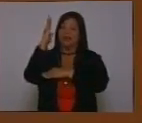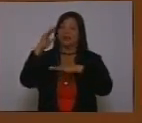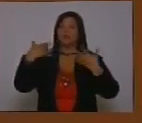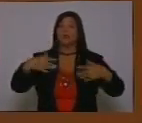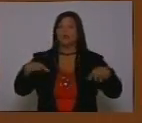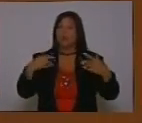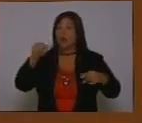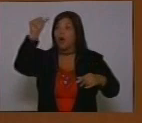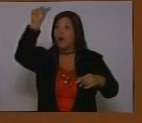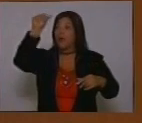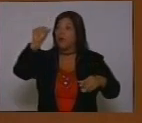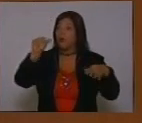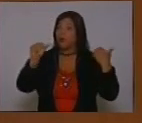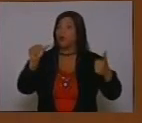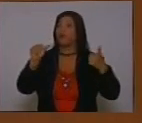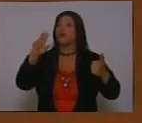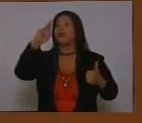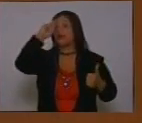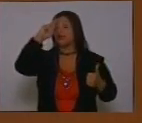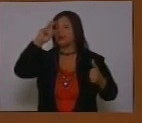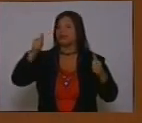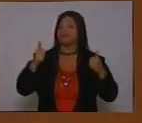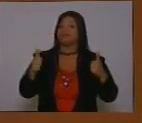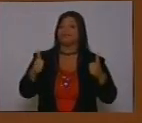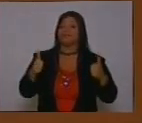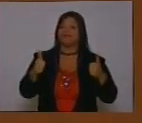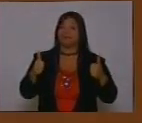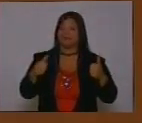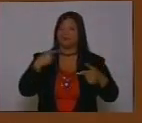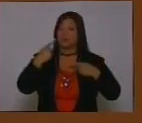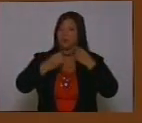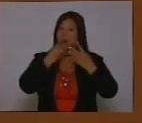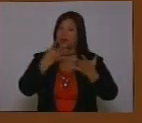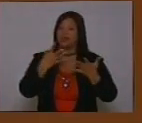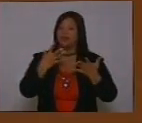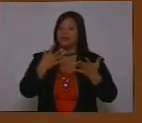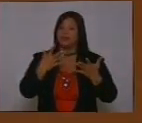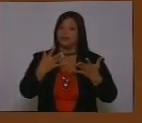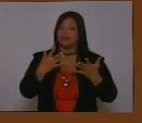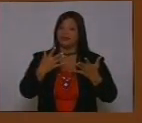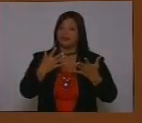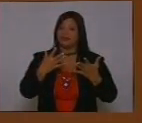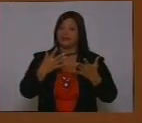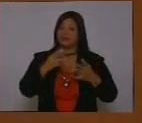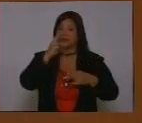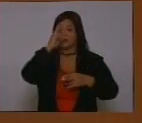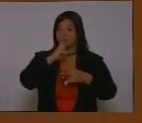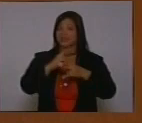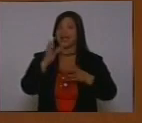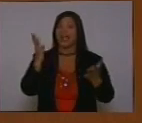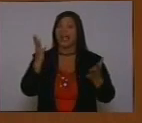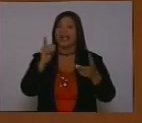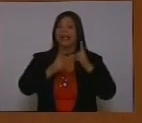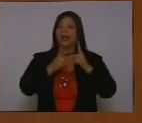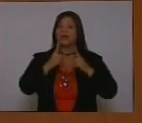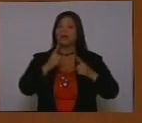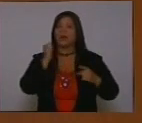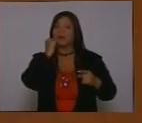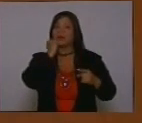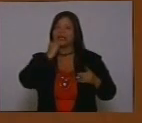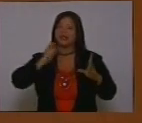que han intervenido con mucha razón, dice, hacen un justo reclamo